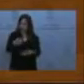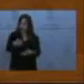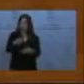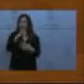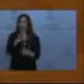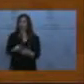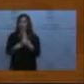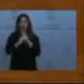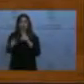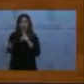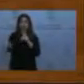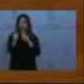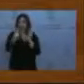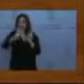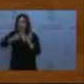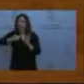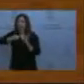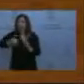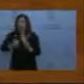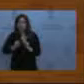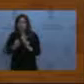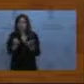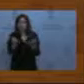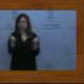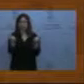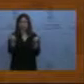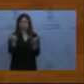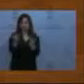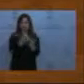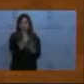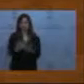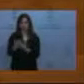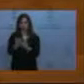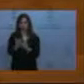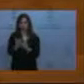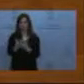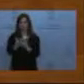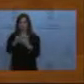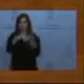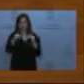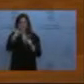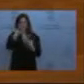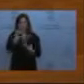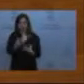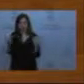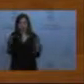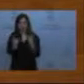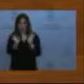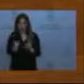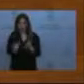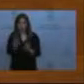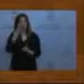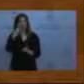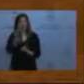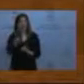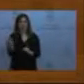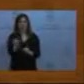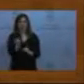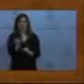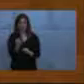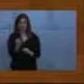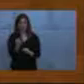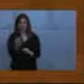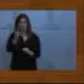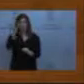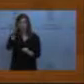nos adjuntó, que nos dio a todos su estudio, con datos de un estudio universitario serio, como tiene que ser. Y es que es verdad, el que haya ido